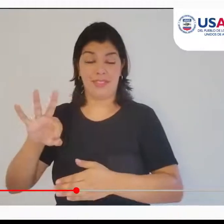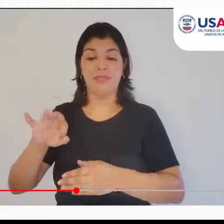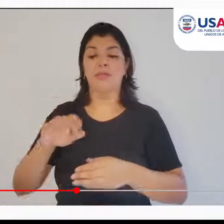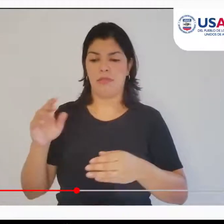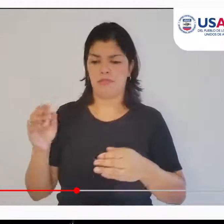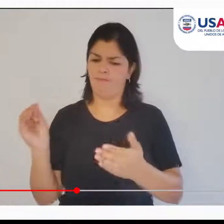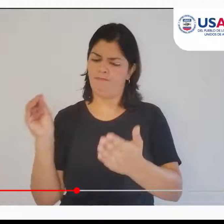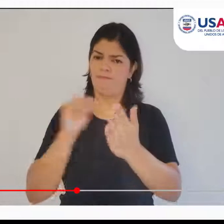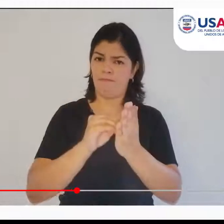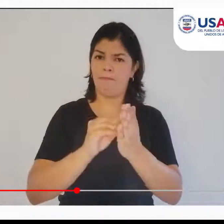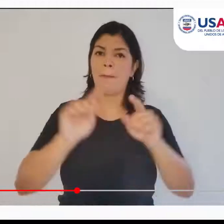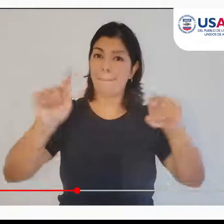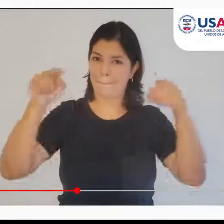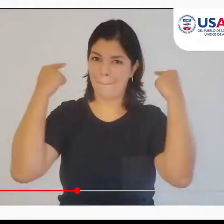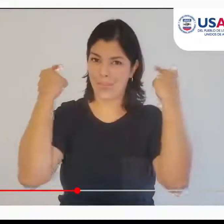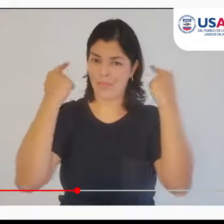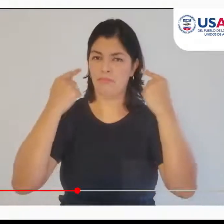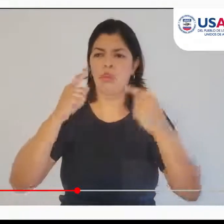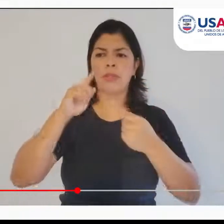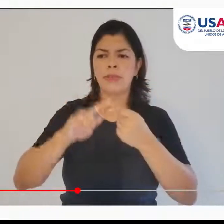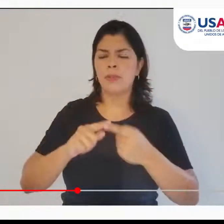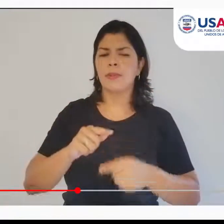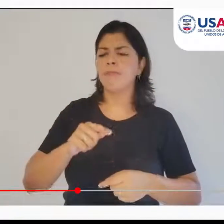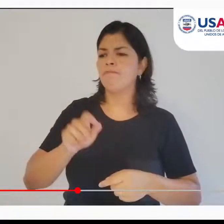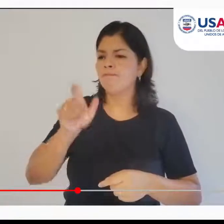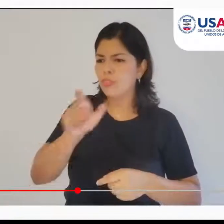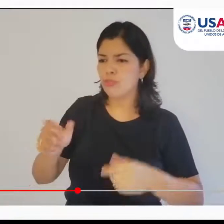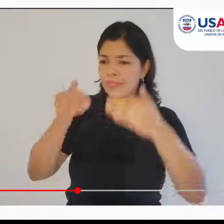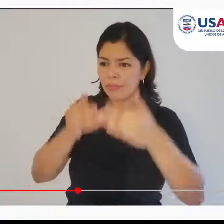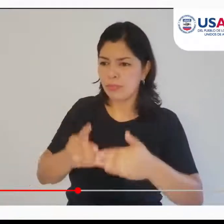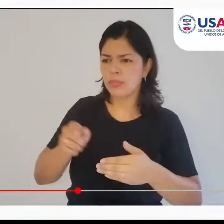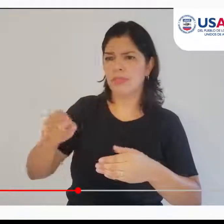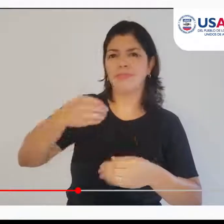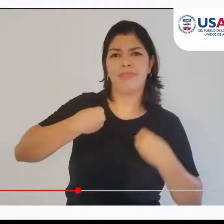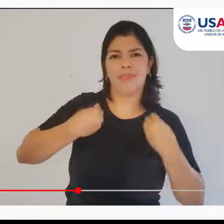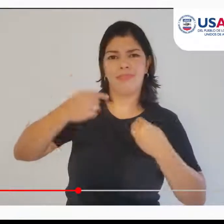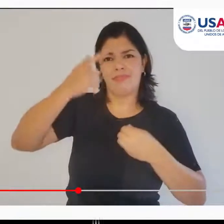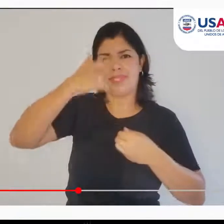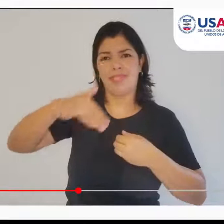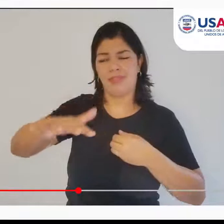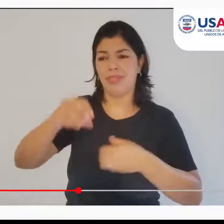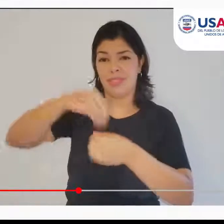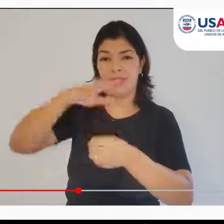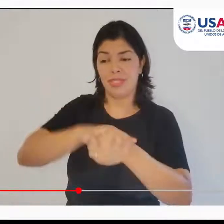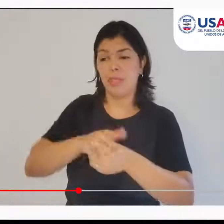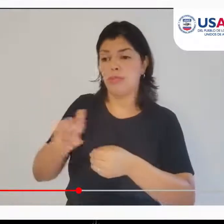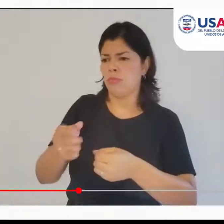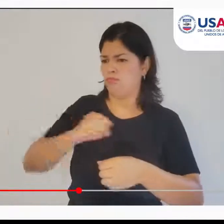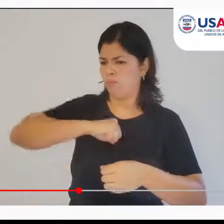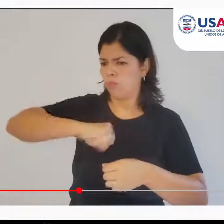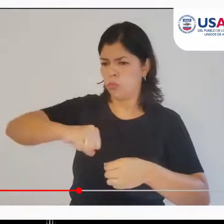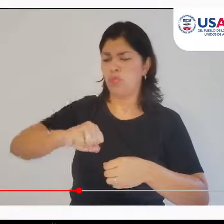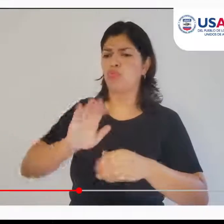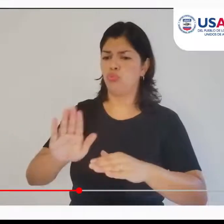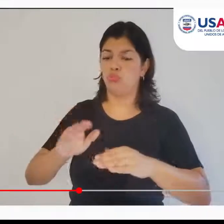garantía de la capacidad jurídica de sus habitantes con discapacidad. Ese territorio es uno de los que ha sido